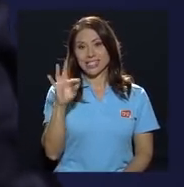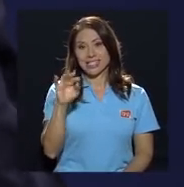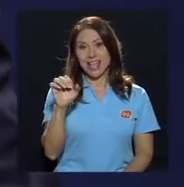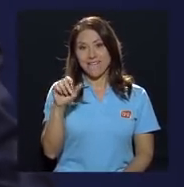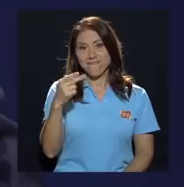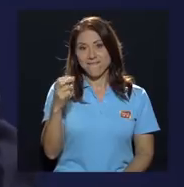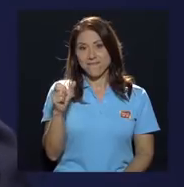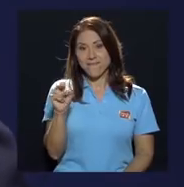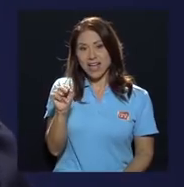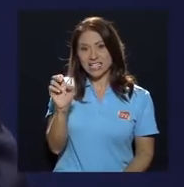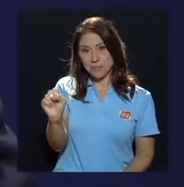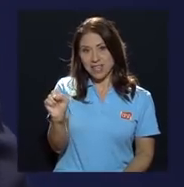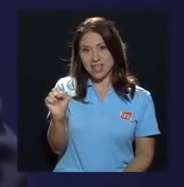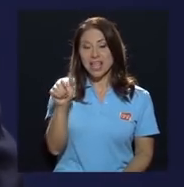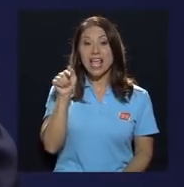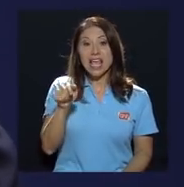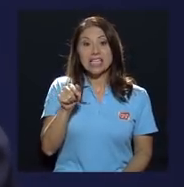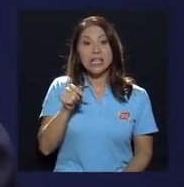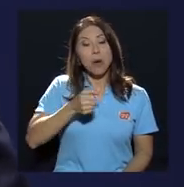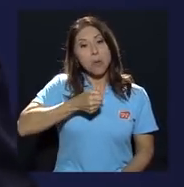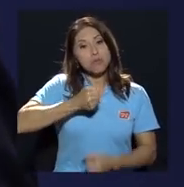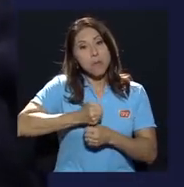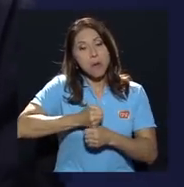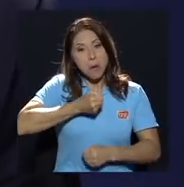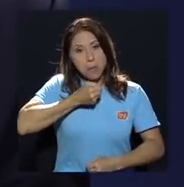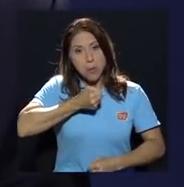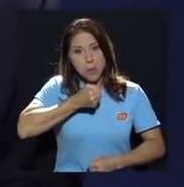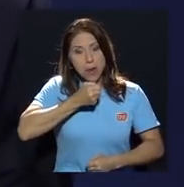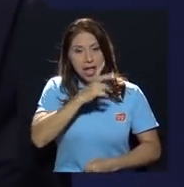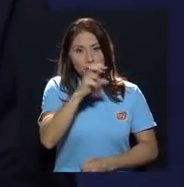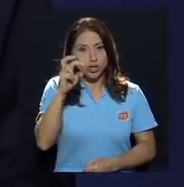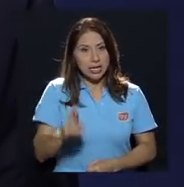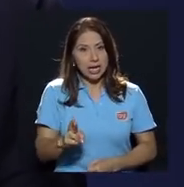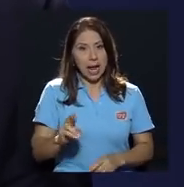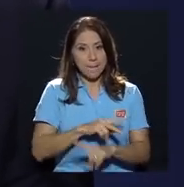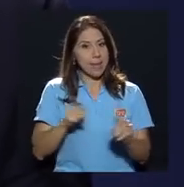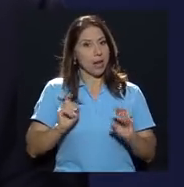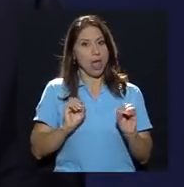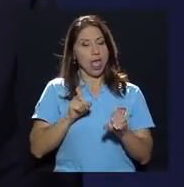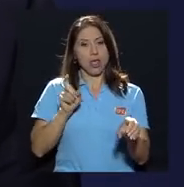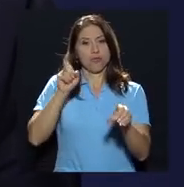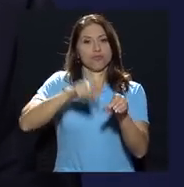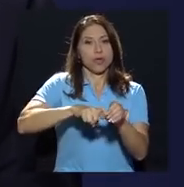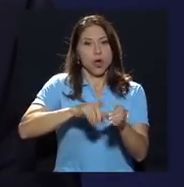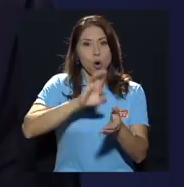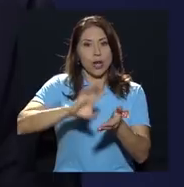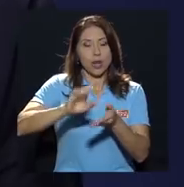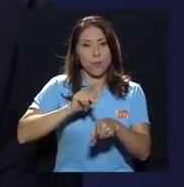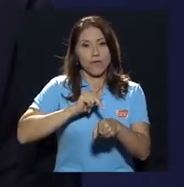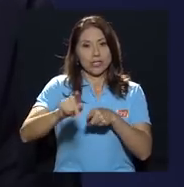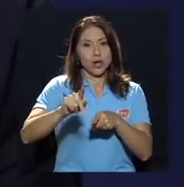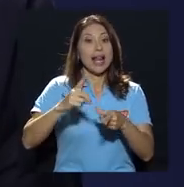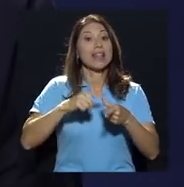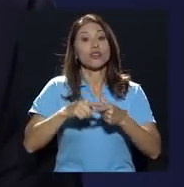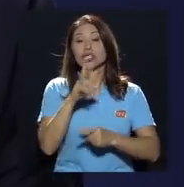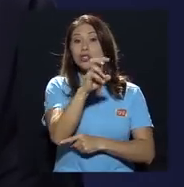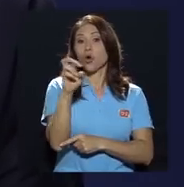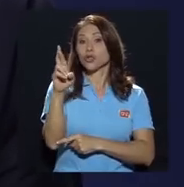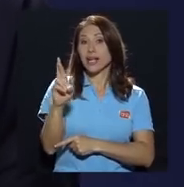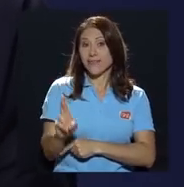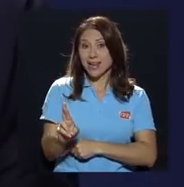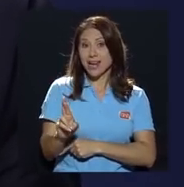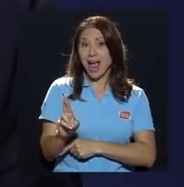smith estaba en practicando el periodismo de costa rica sin estar colegiado entonces fue acusado penalmente